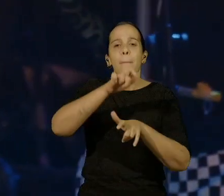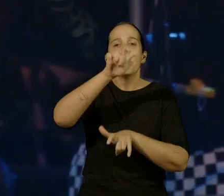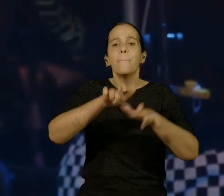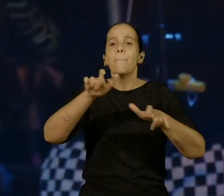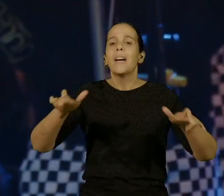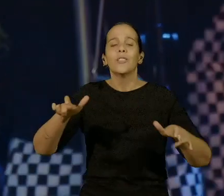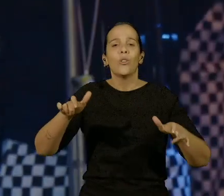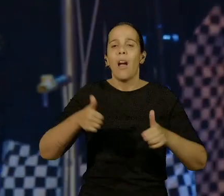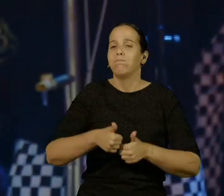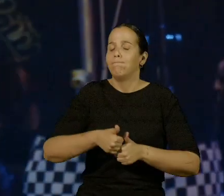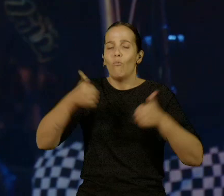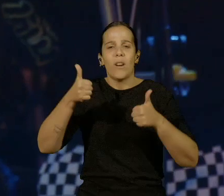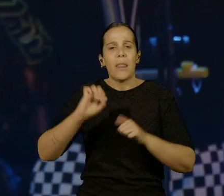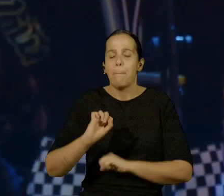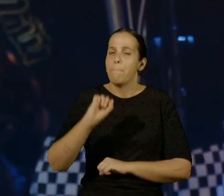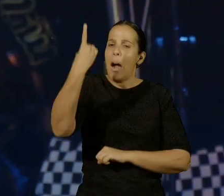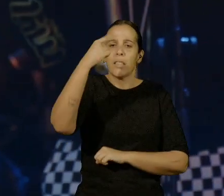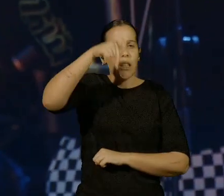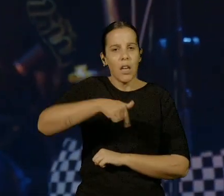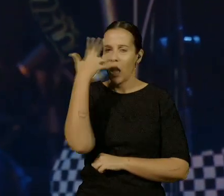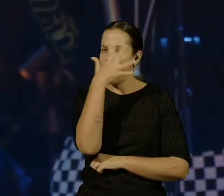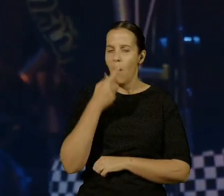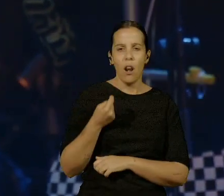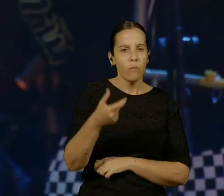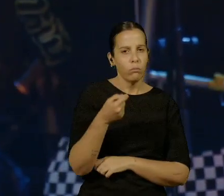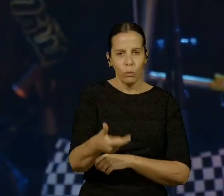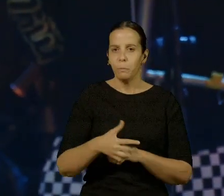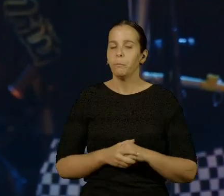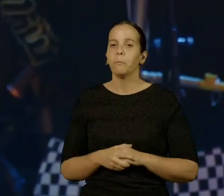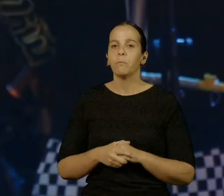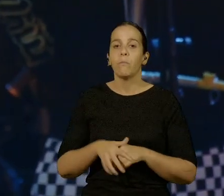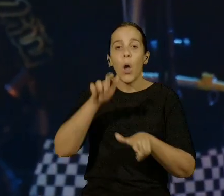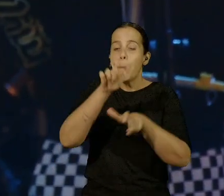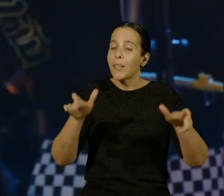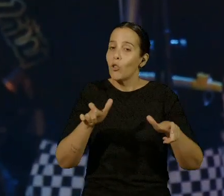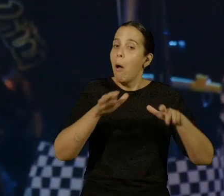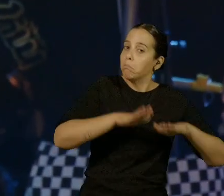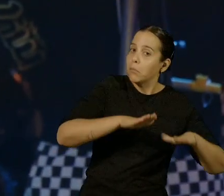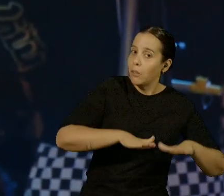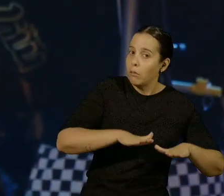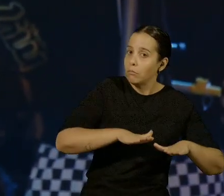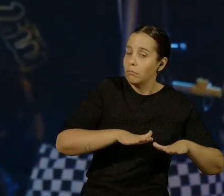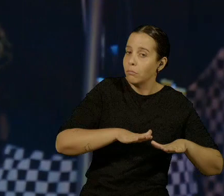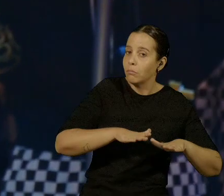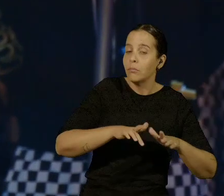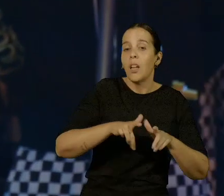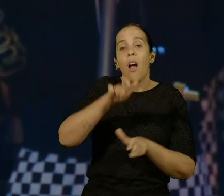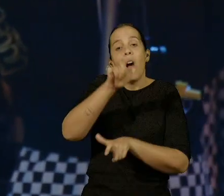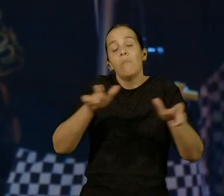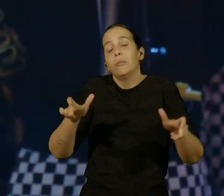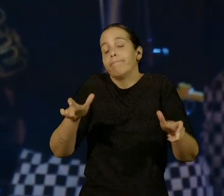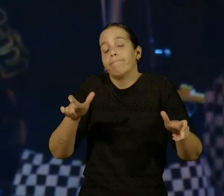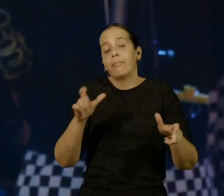más importante que ha pasado por los carnavales de Puerto de Rosario. Gente que están, gente por cosas de la vida que no